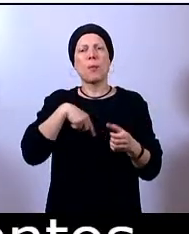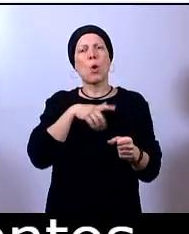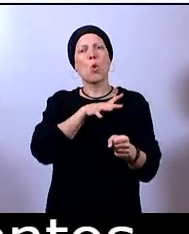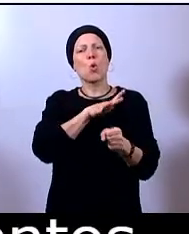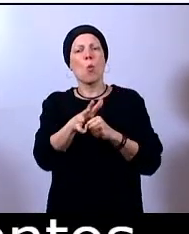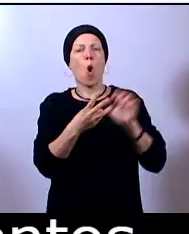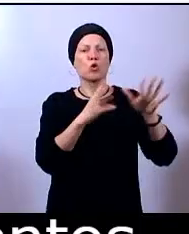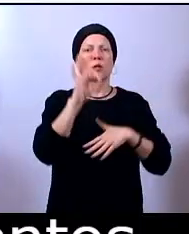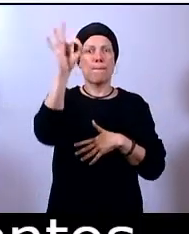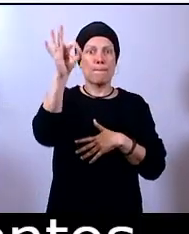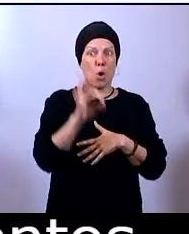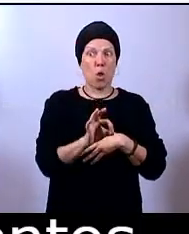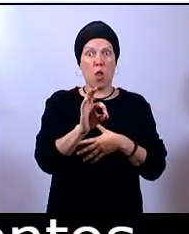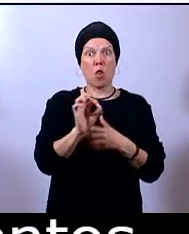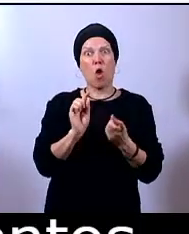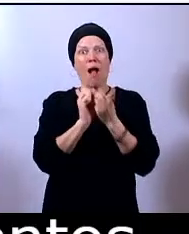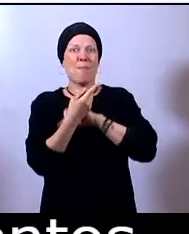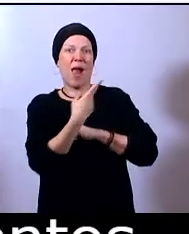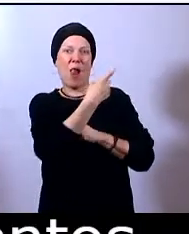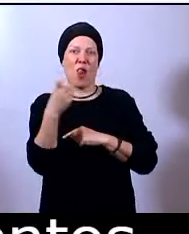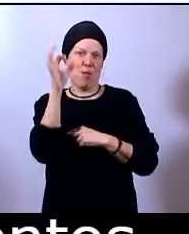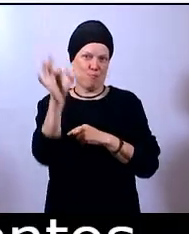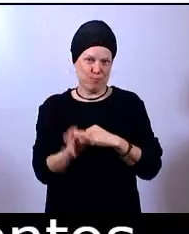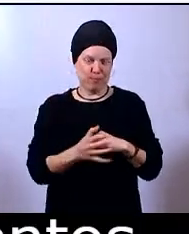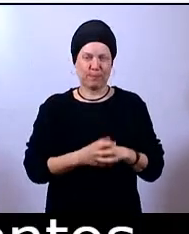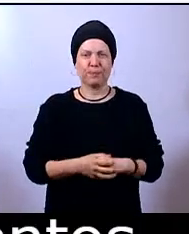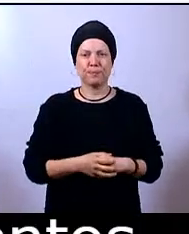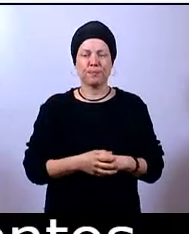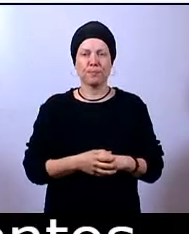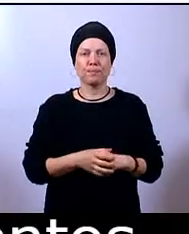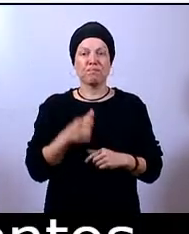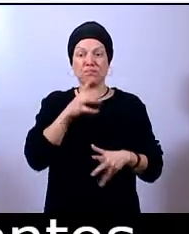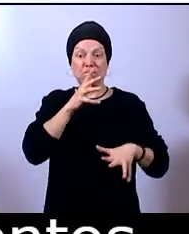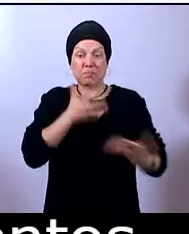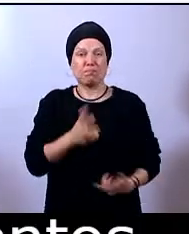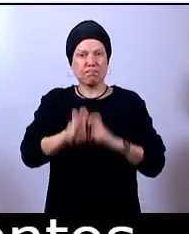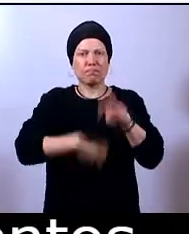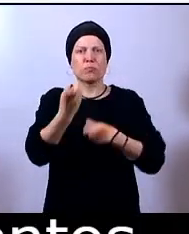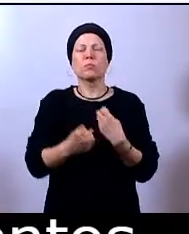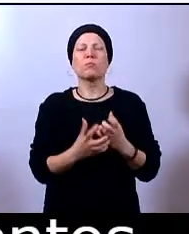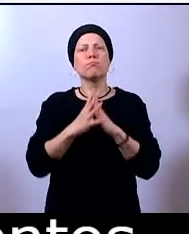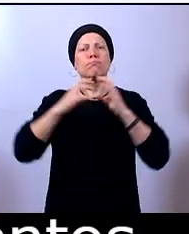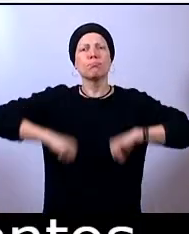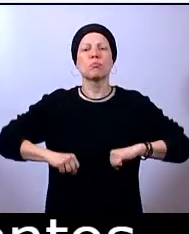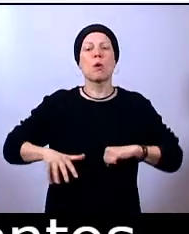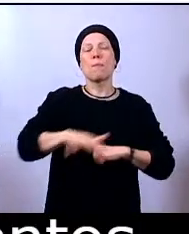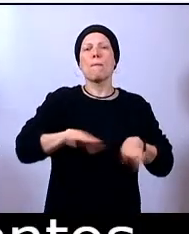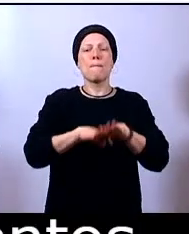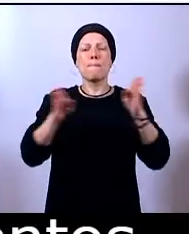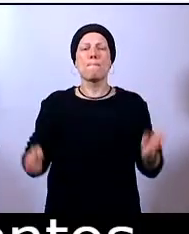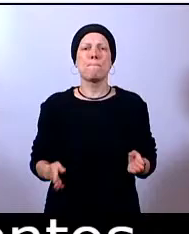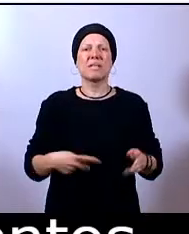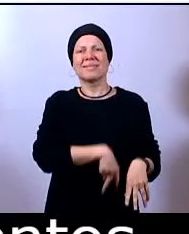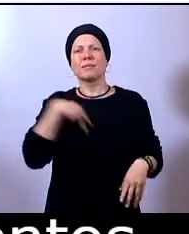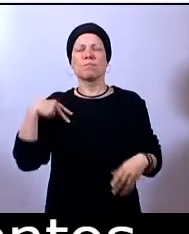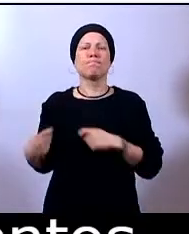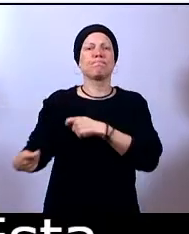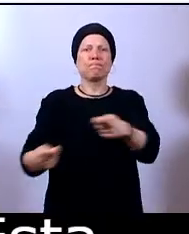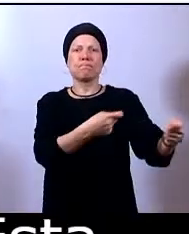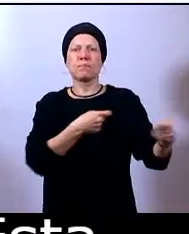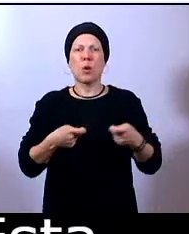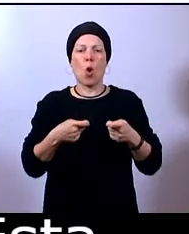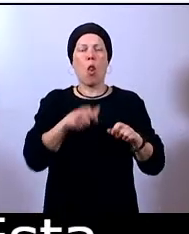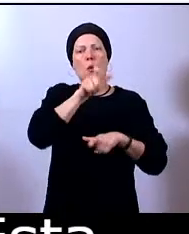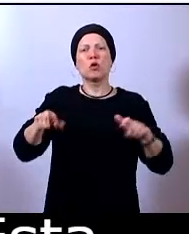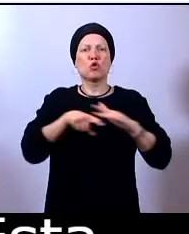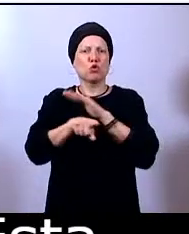del 80% al 100%. Esta actualización ha sido acordada en la Mesa General de Negociación con los agentes